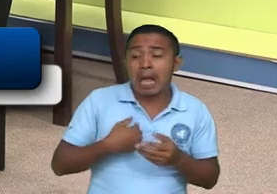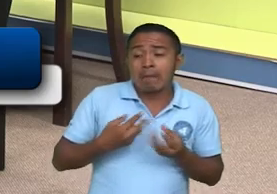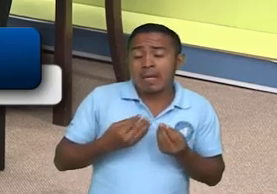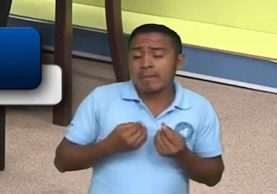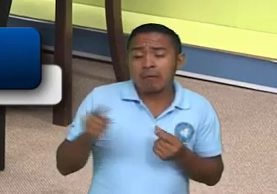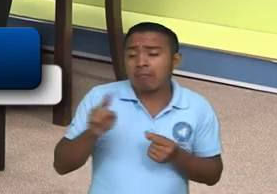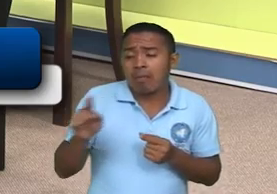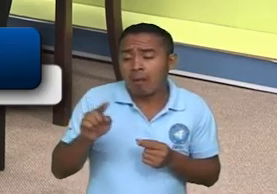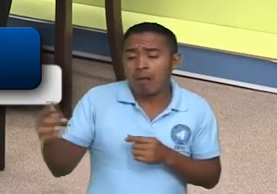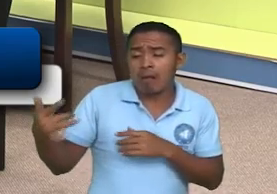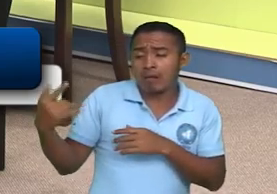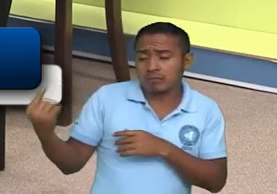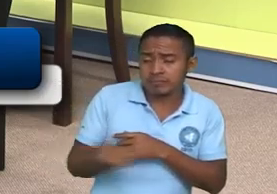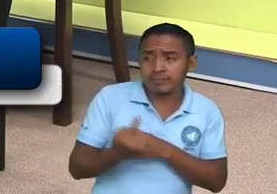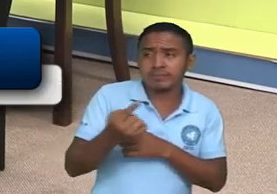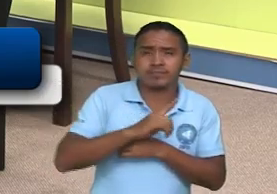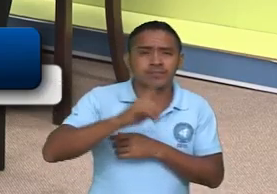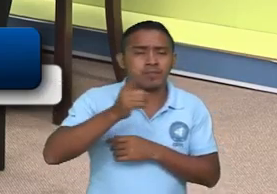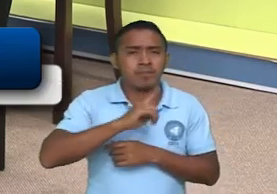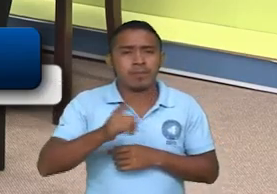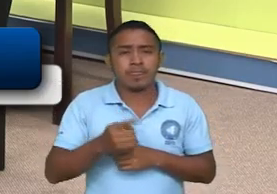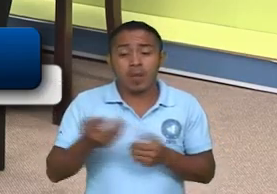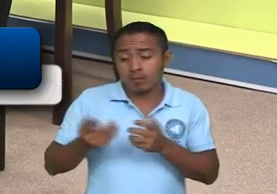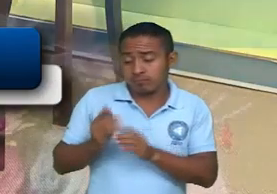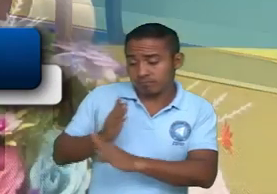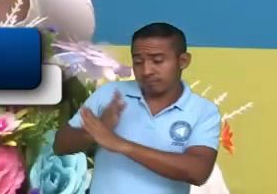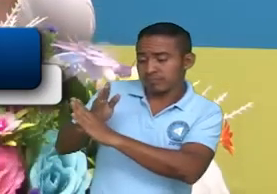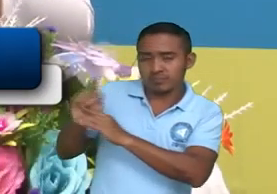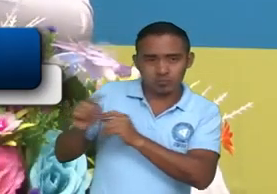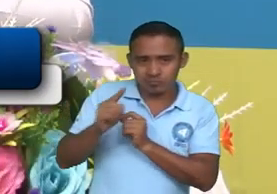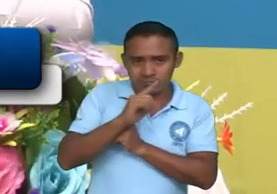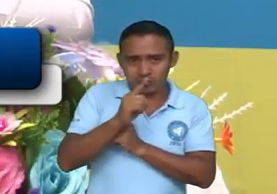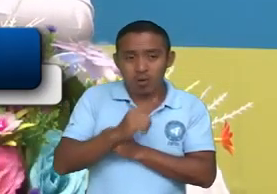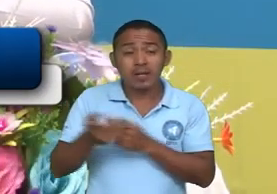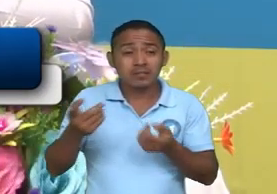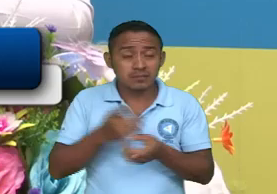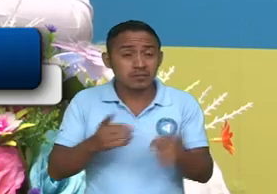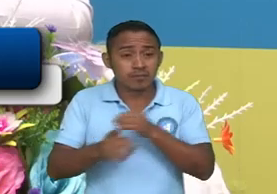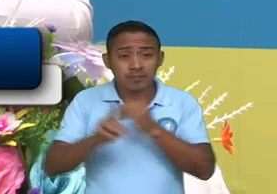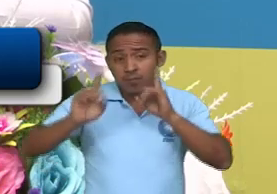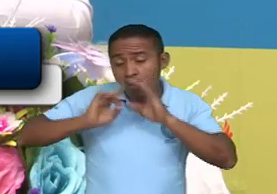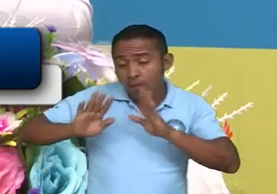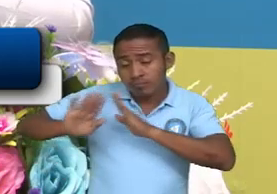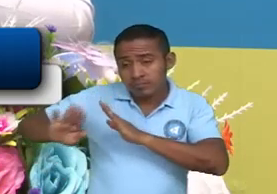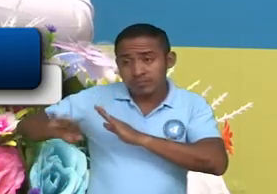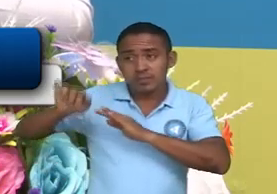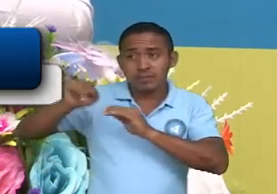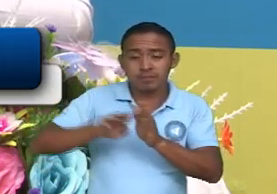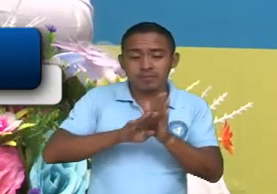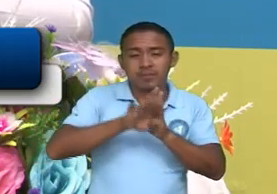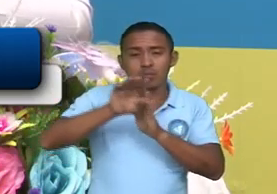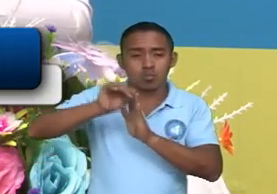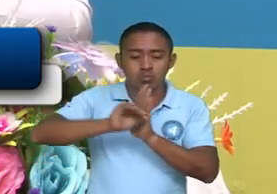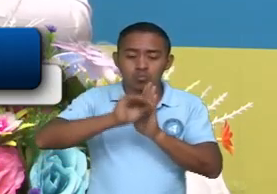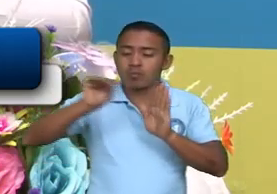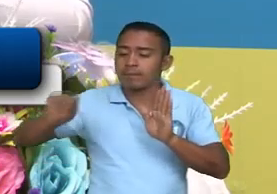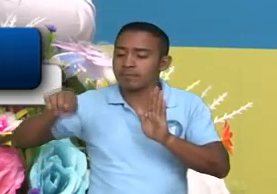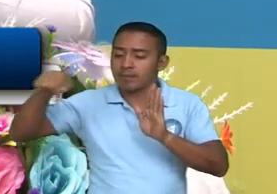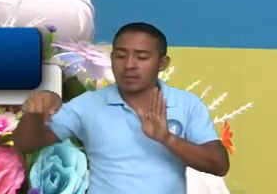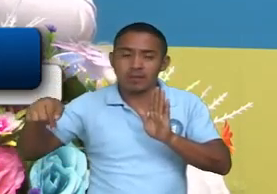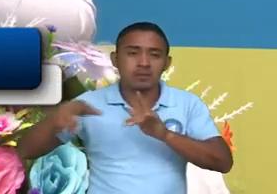crezca adecuadamente, que el niño sepa que papá está ahí, pero que él tiene su propia independencia. Ah, ya, pero eso no significa